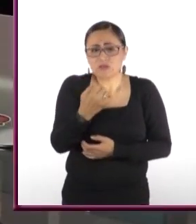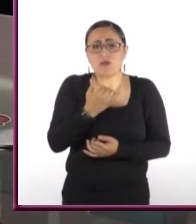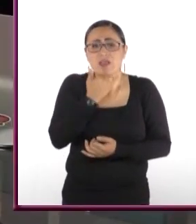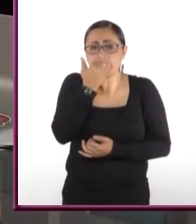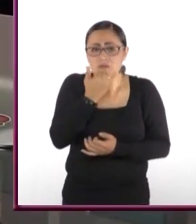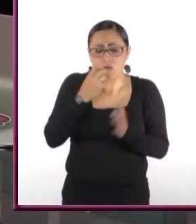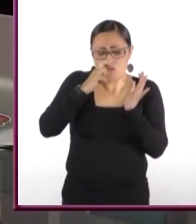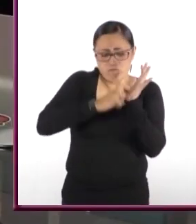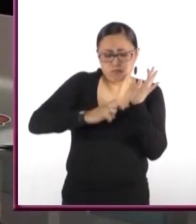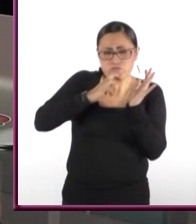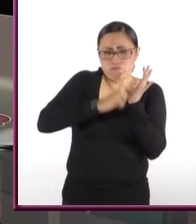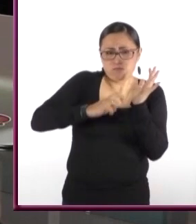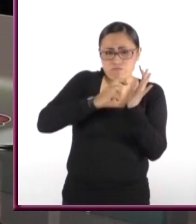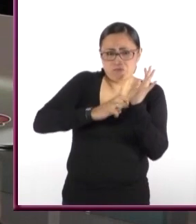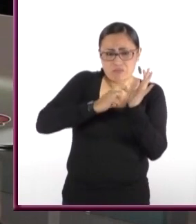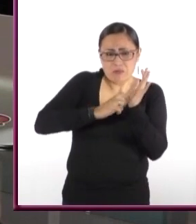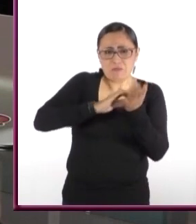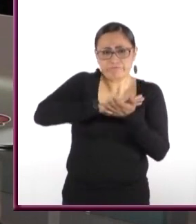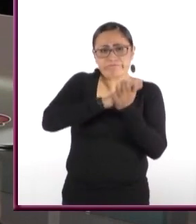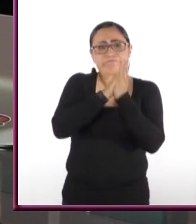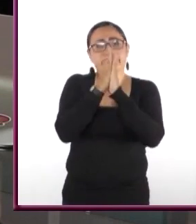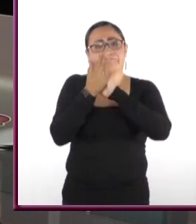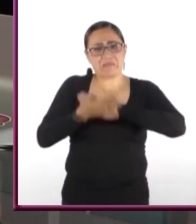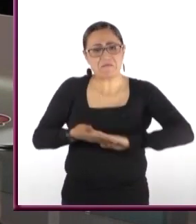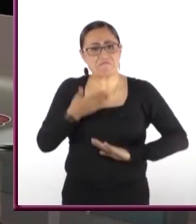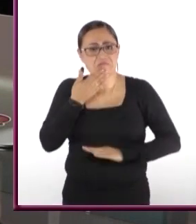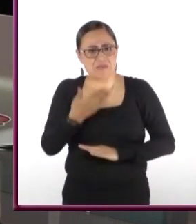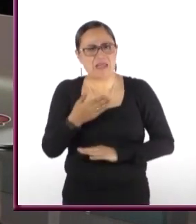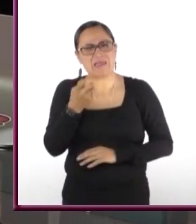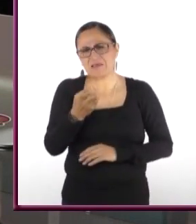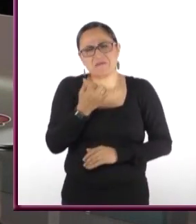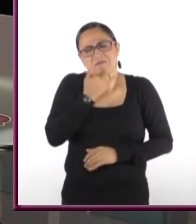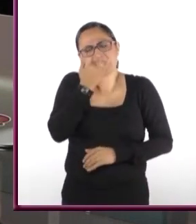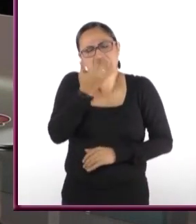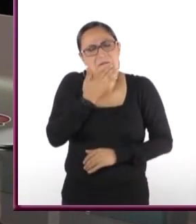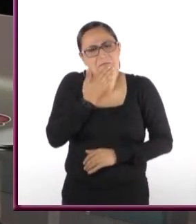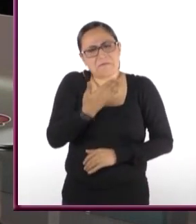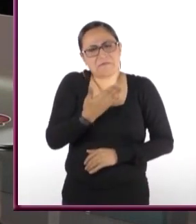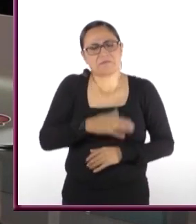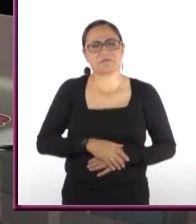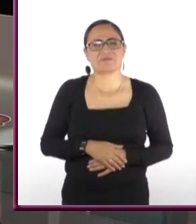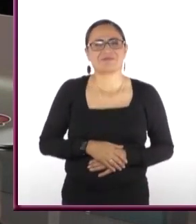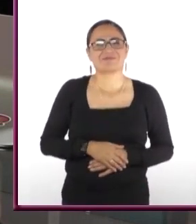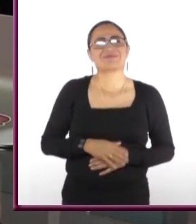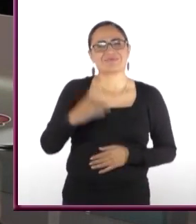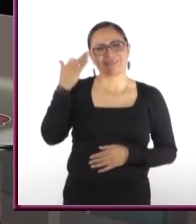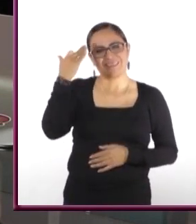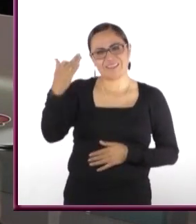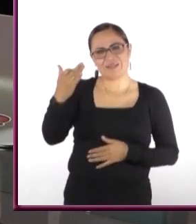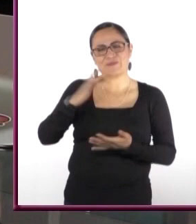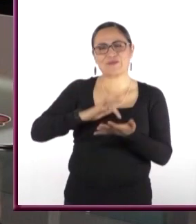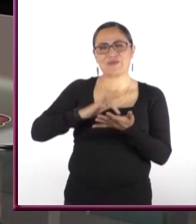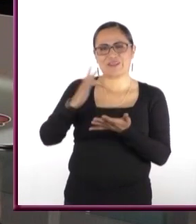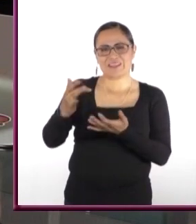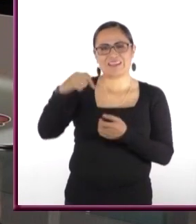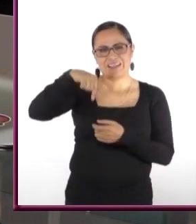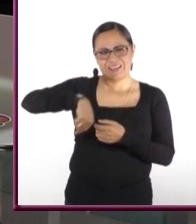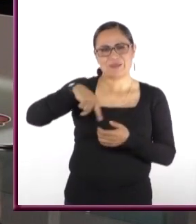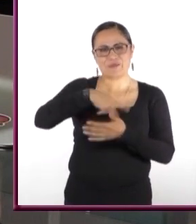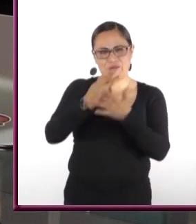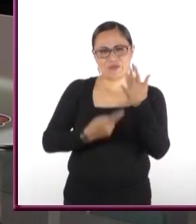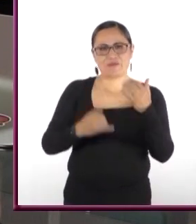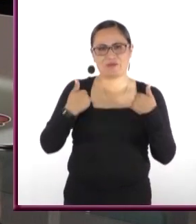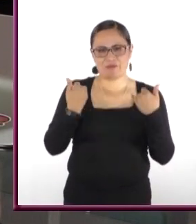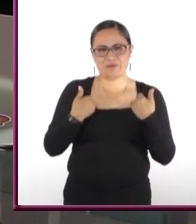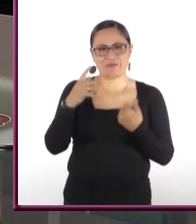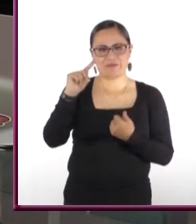van construyendo nuevas cosas. Entonces está bien equivocarse. Luz, agradezco mucho tu tiempo. Fue un gusto tenerte aquí en